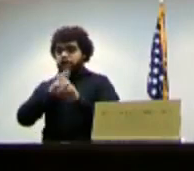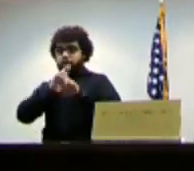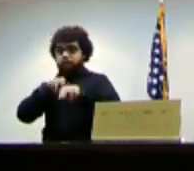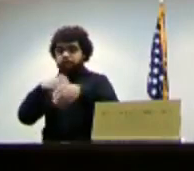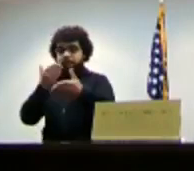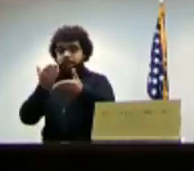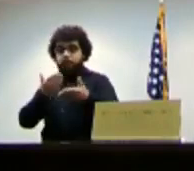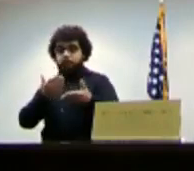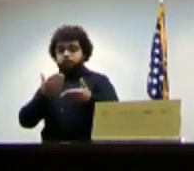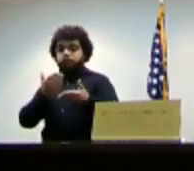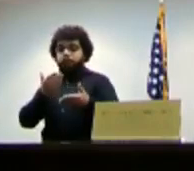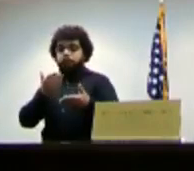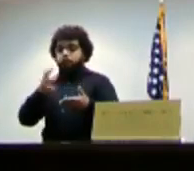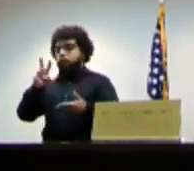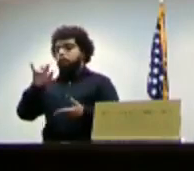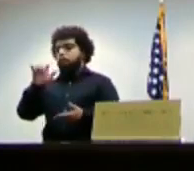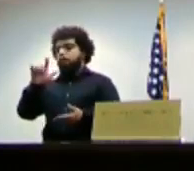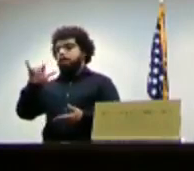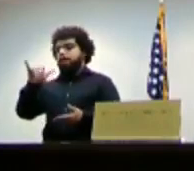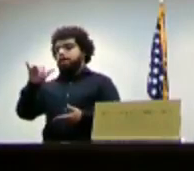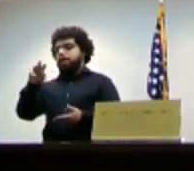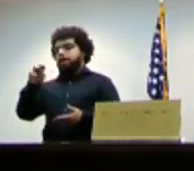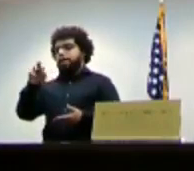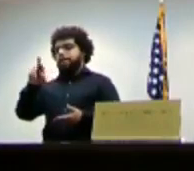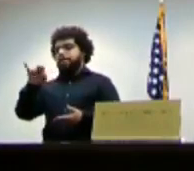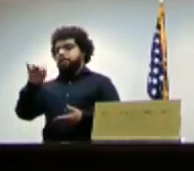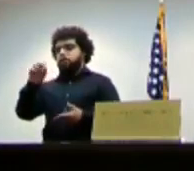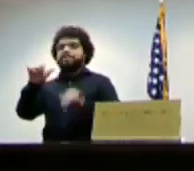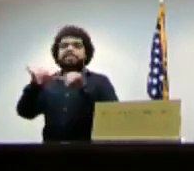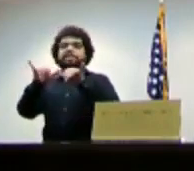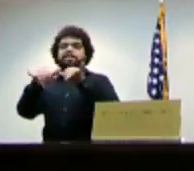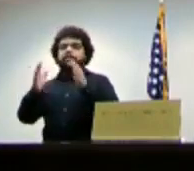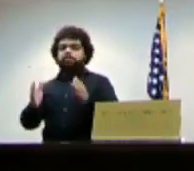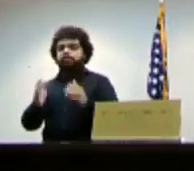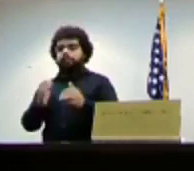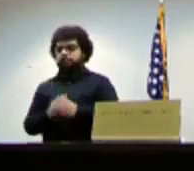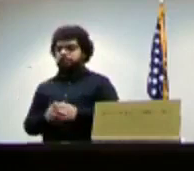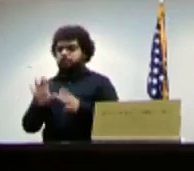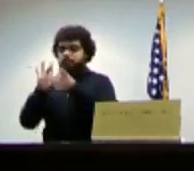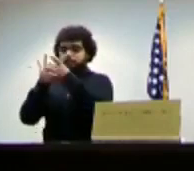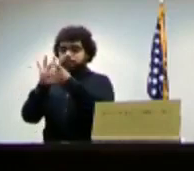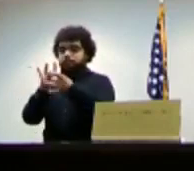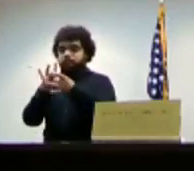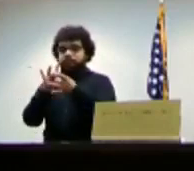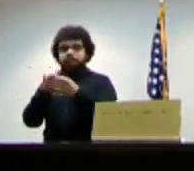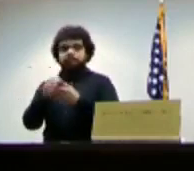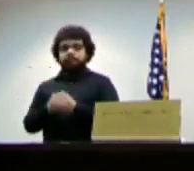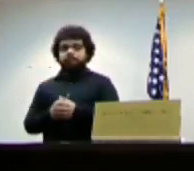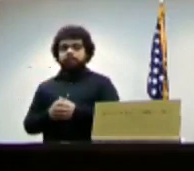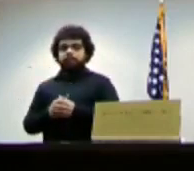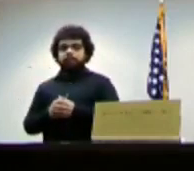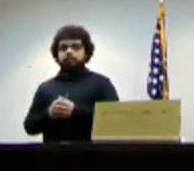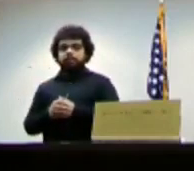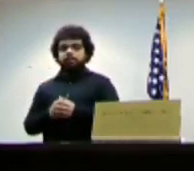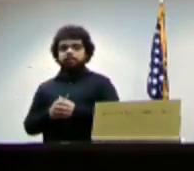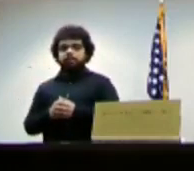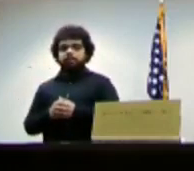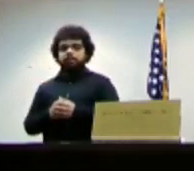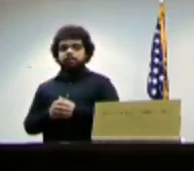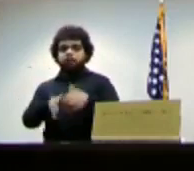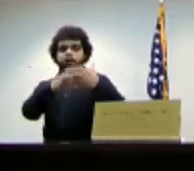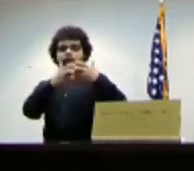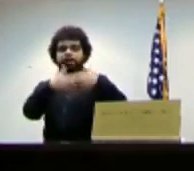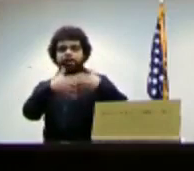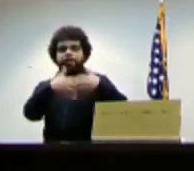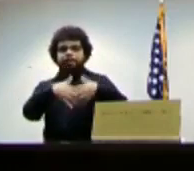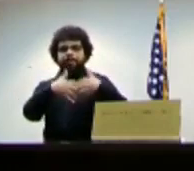ingeniero William Ríos sobre preguntas del presidente en cuanto a las plantas de